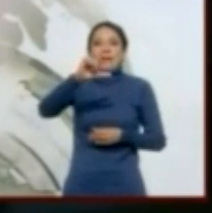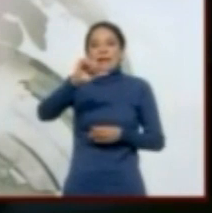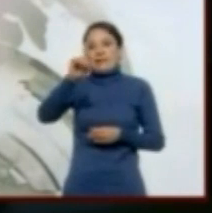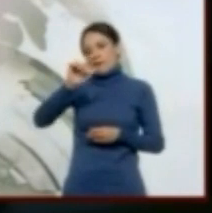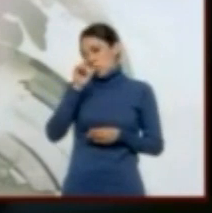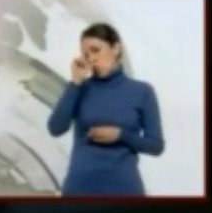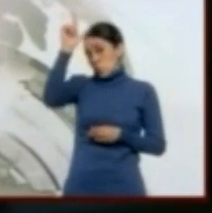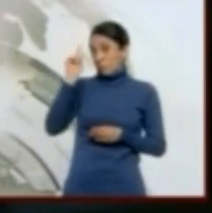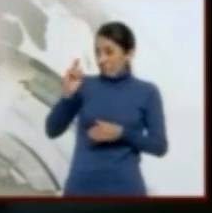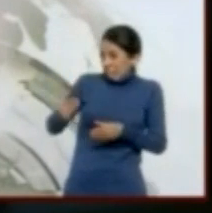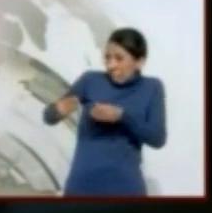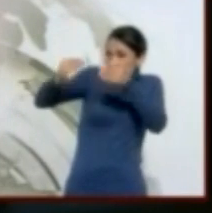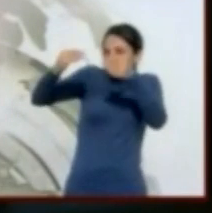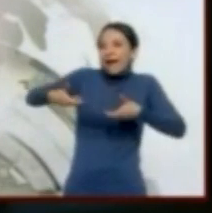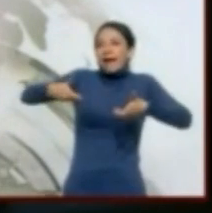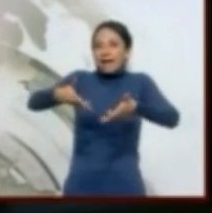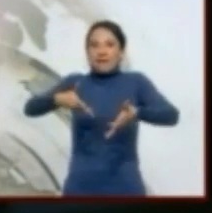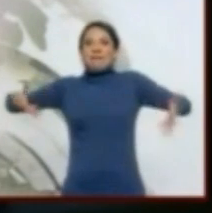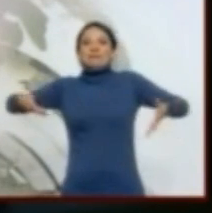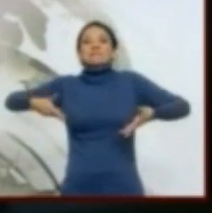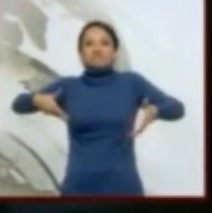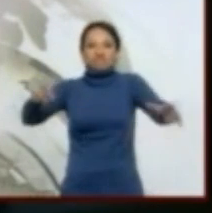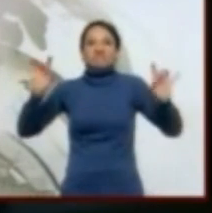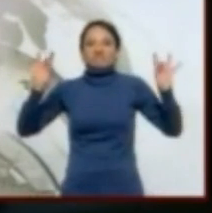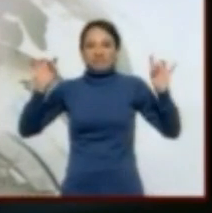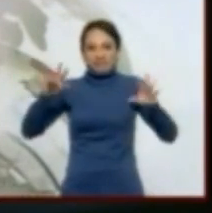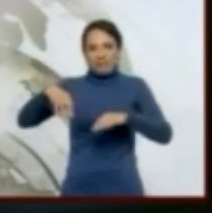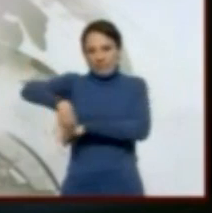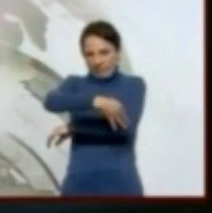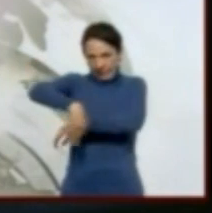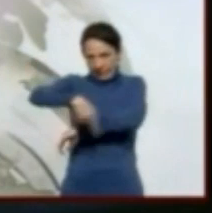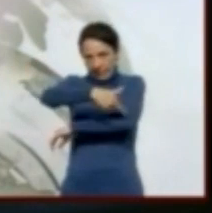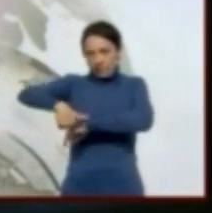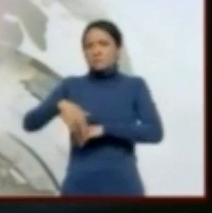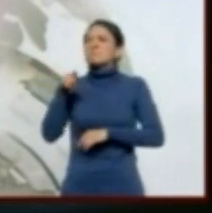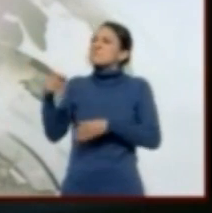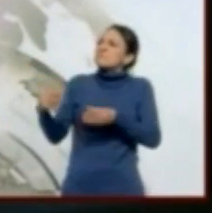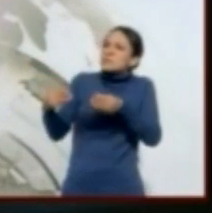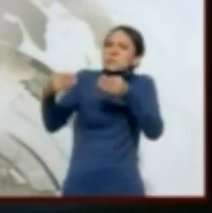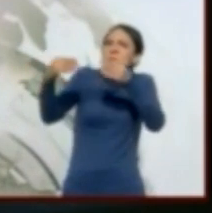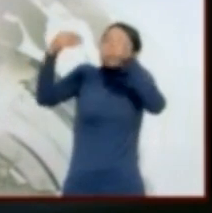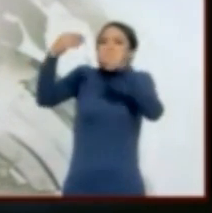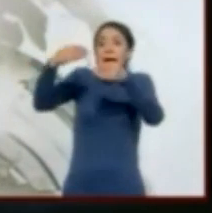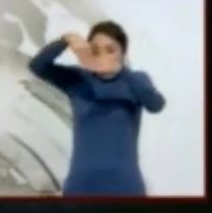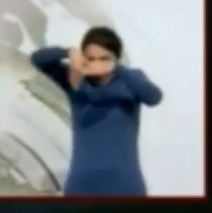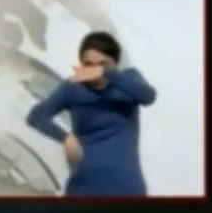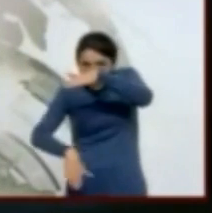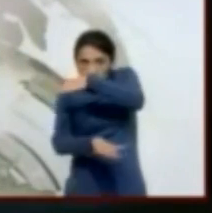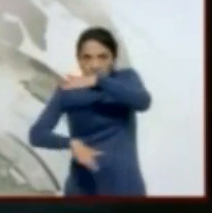que vemos desde Paseo de la Reforma, la Estela de Luz tiene un centro cultural en la parte